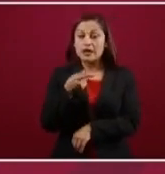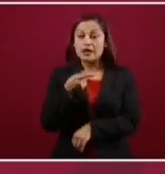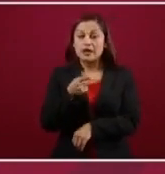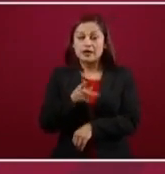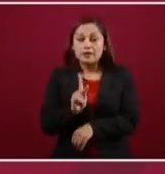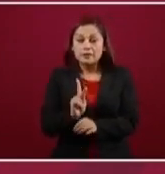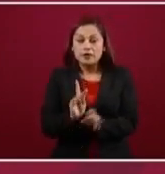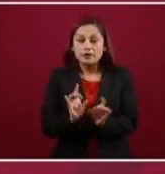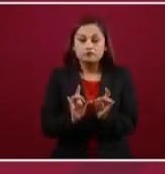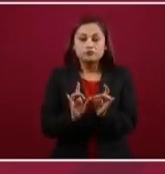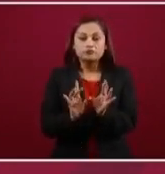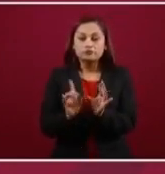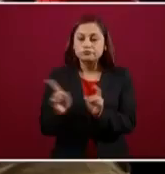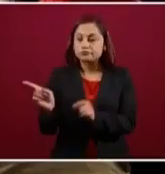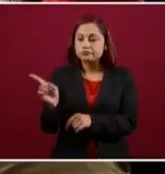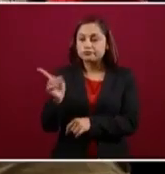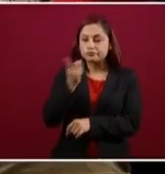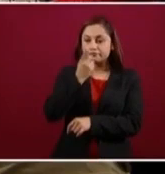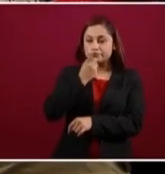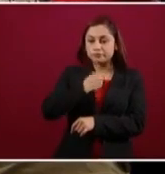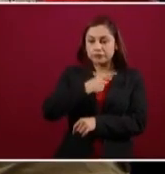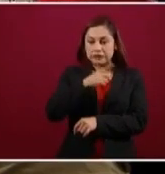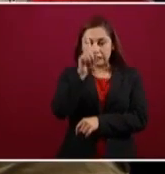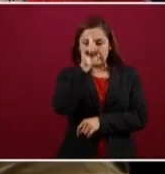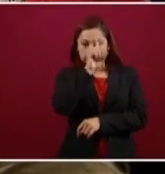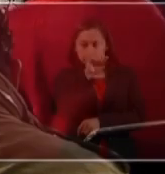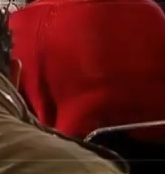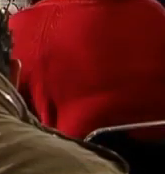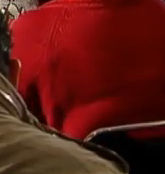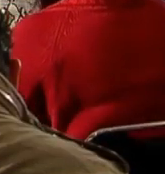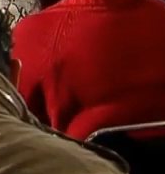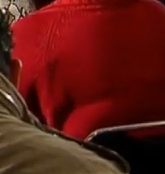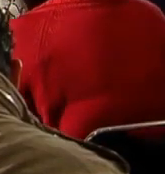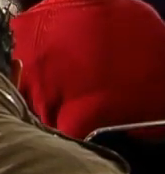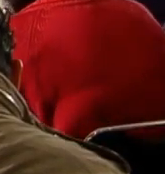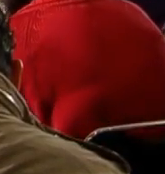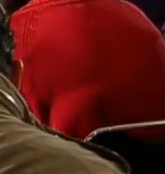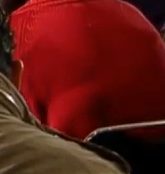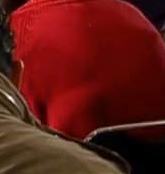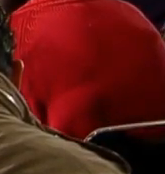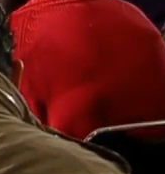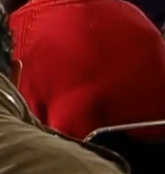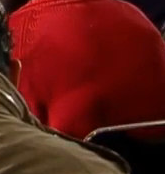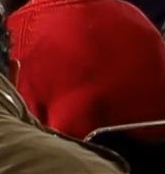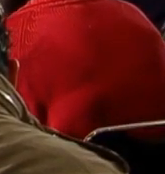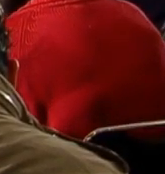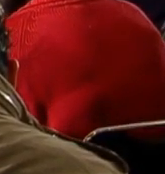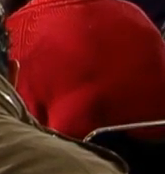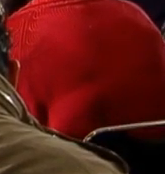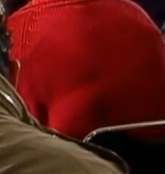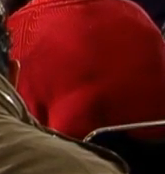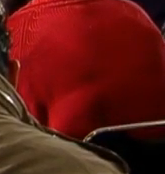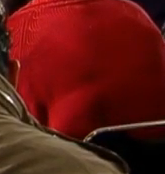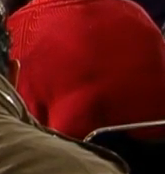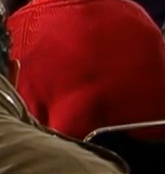una recomendación pidiéndonos que se mantengan